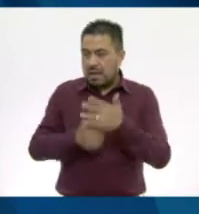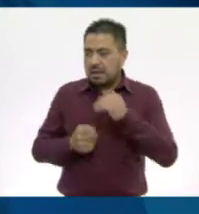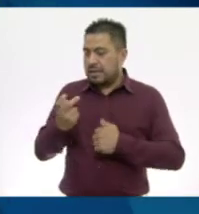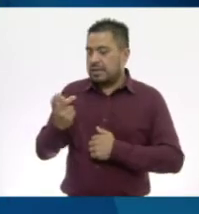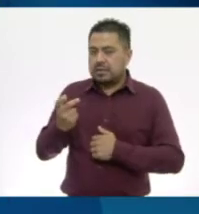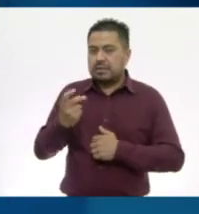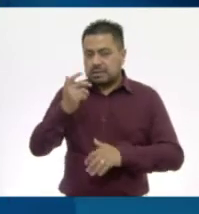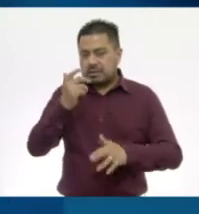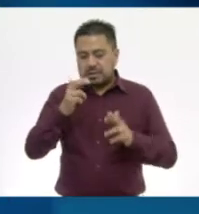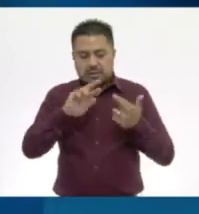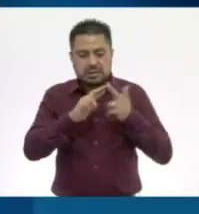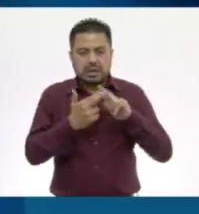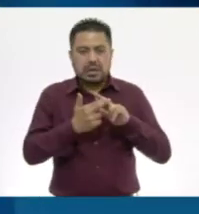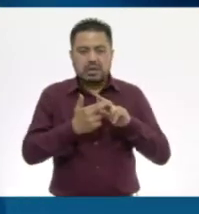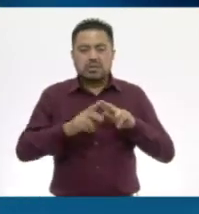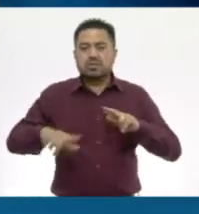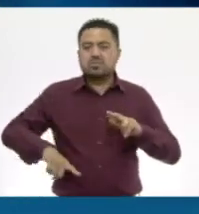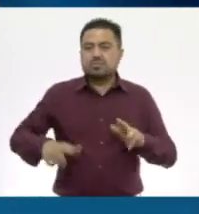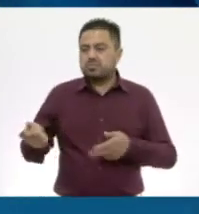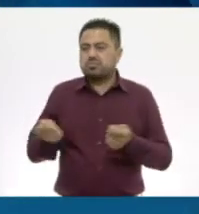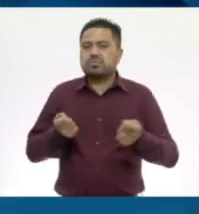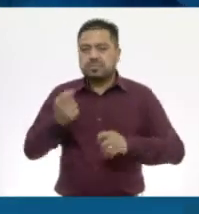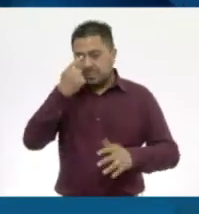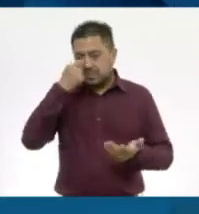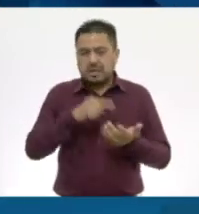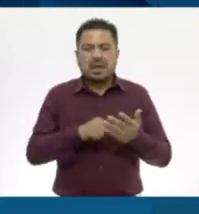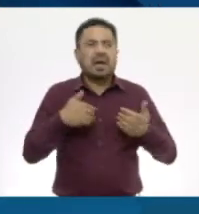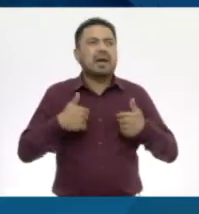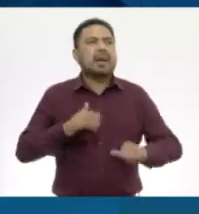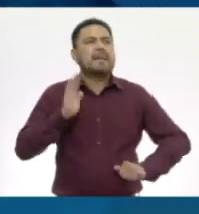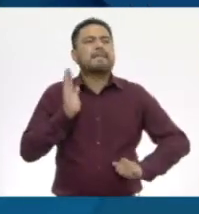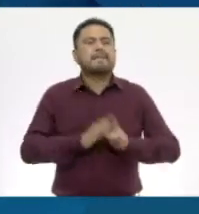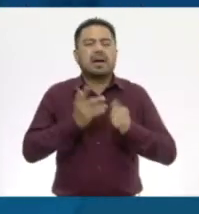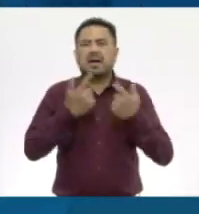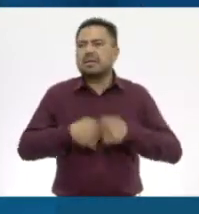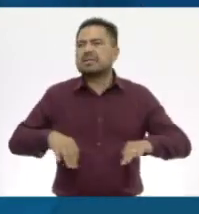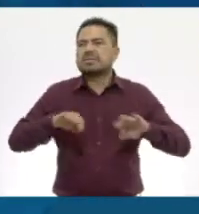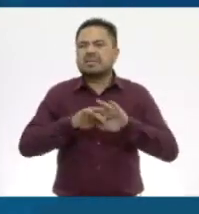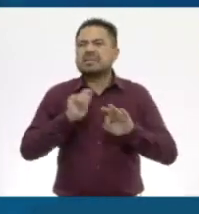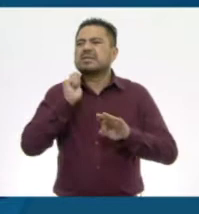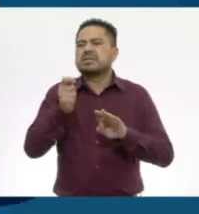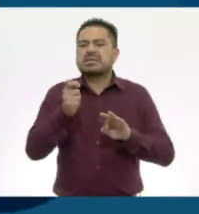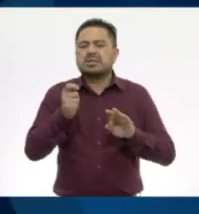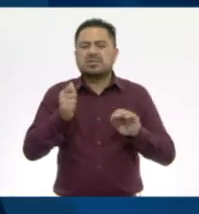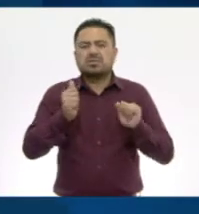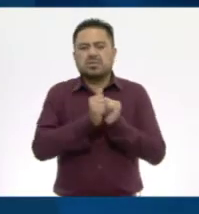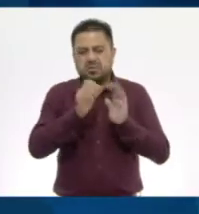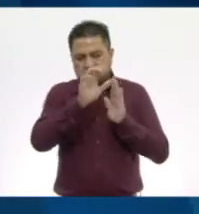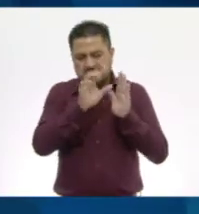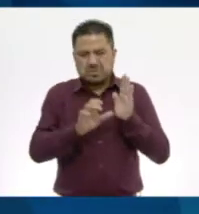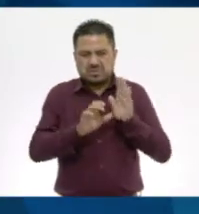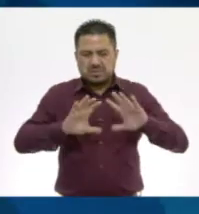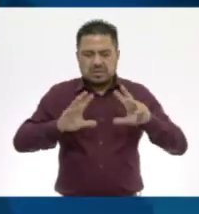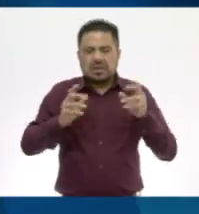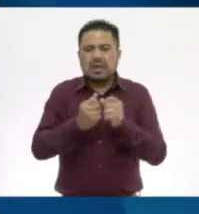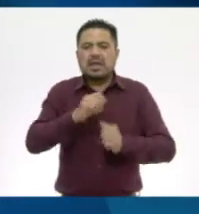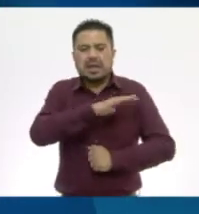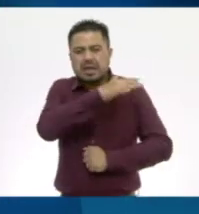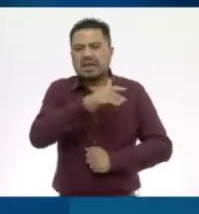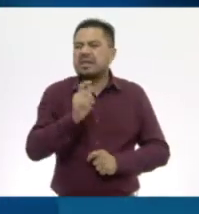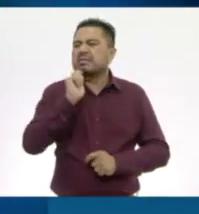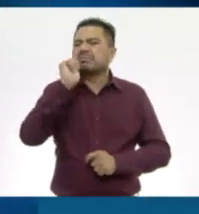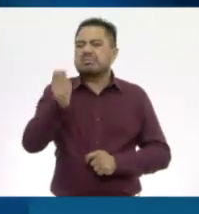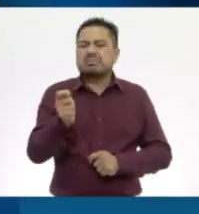la religión de Estado. Yo creo que para entender la importancia del constitucionalismo en general